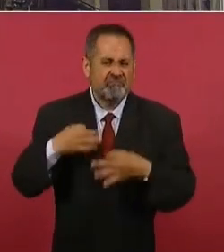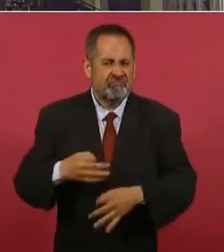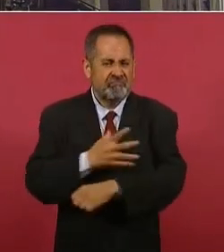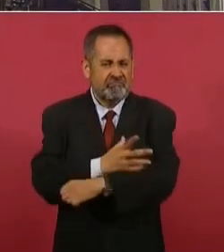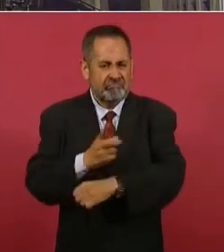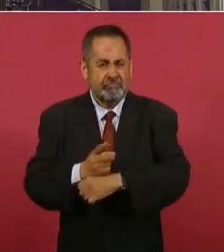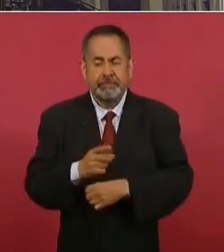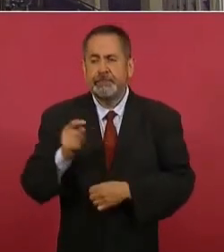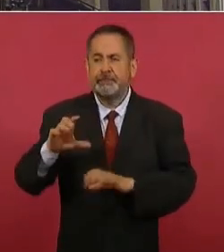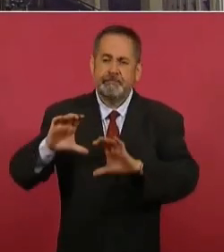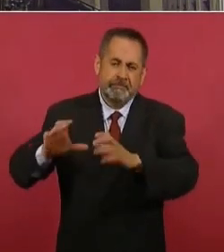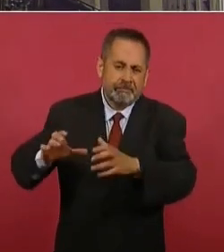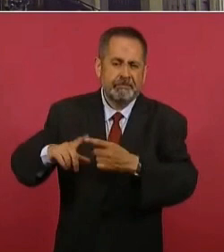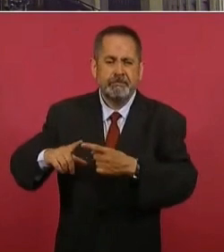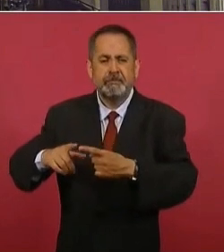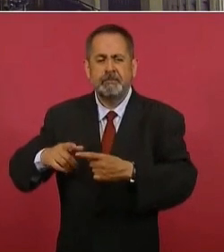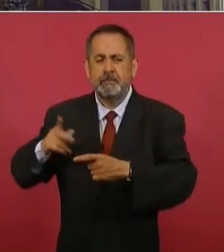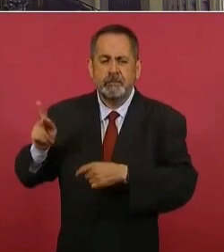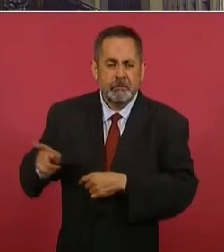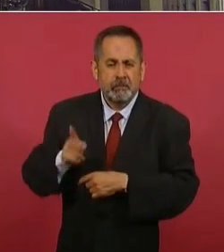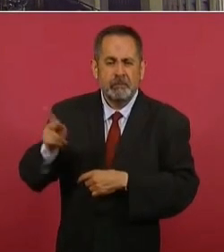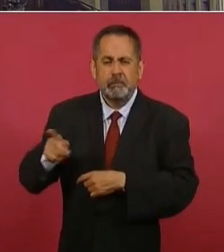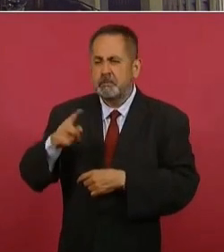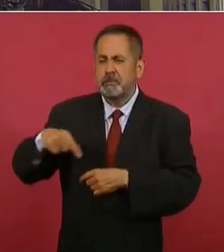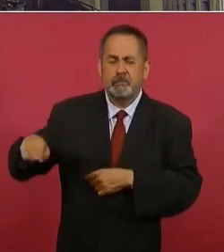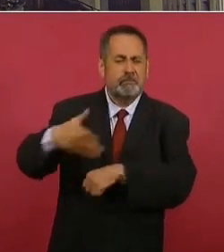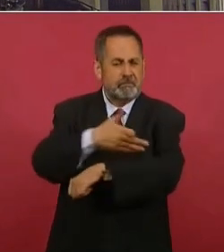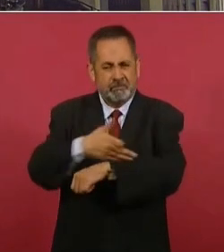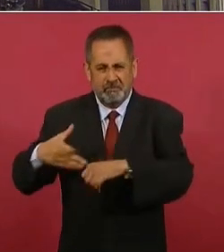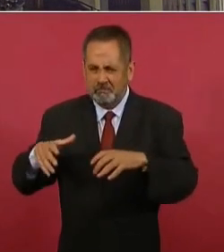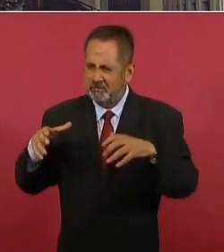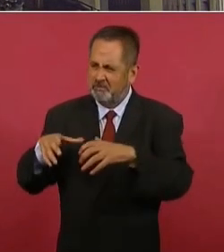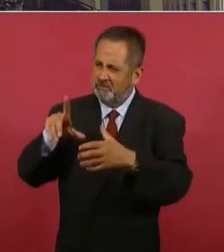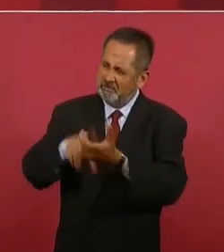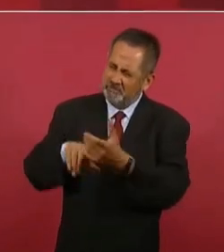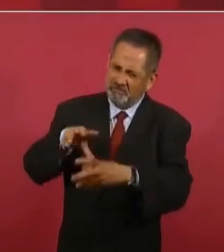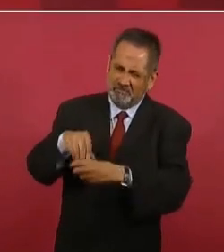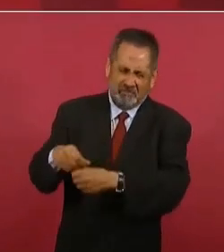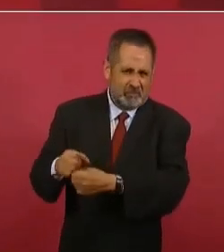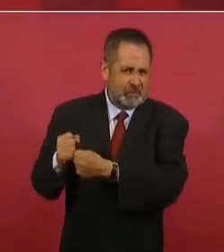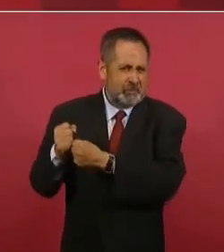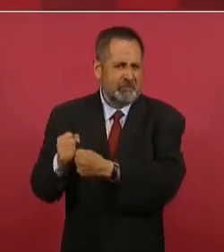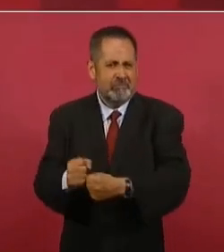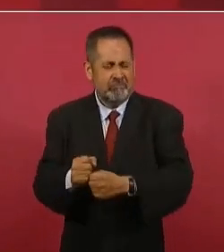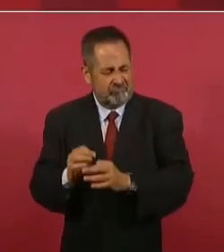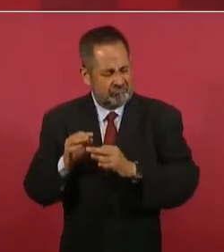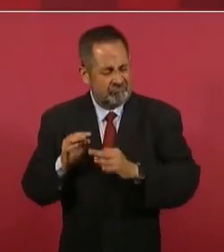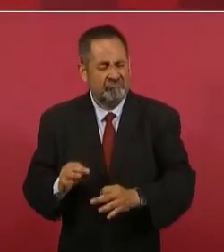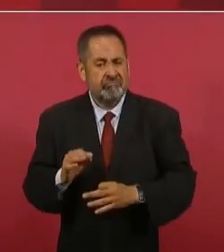Nuestras comunidades, nuestros pueblos, nuestras familias